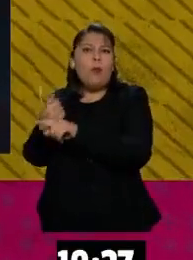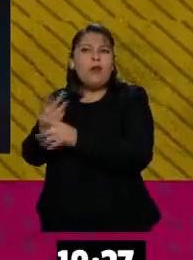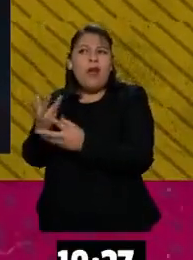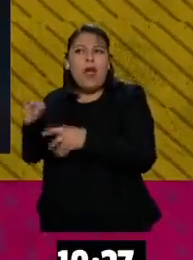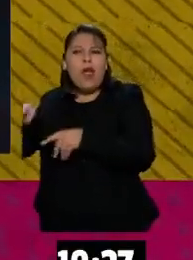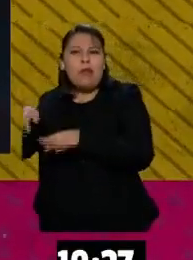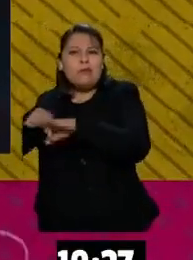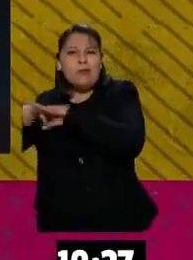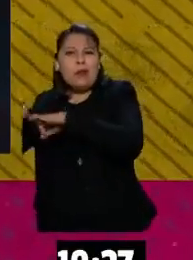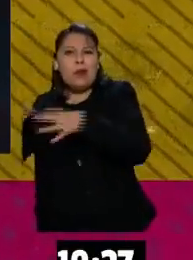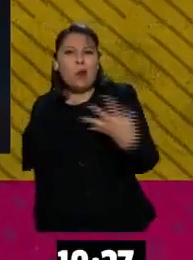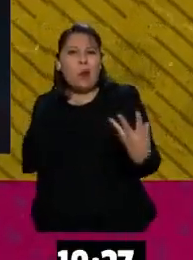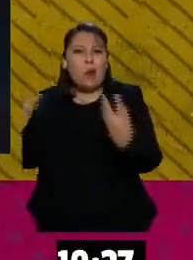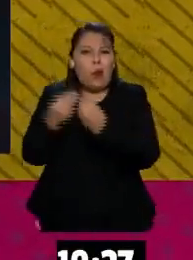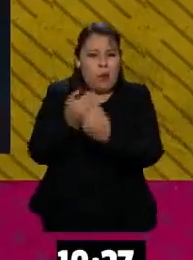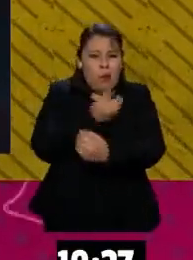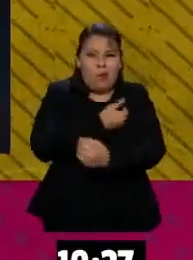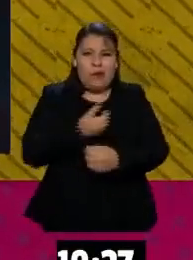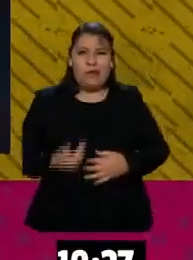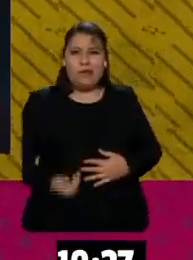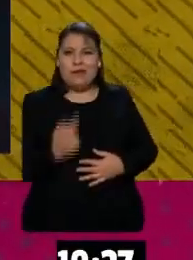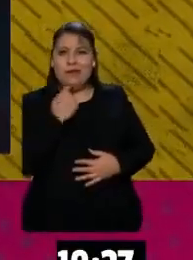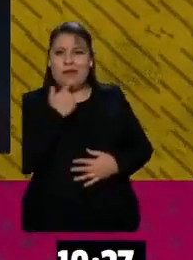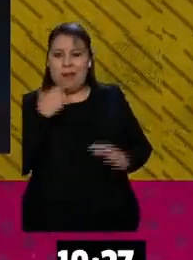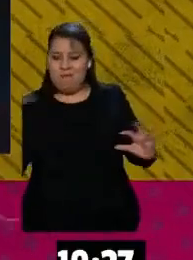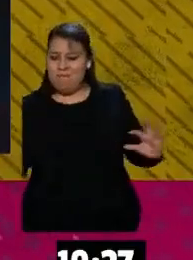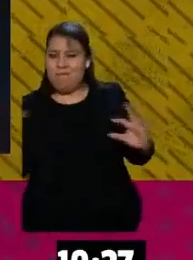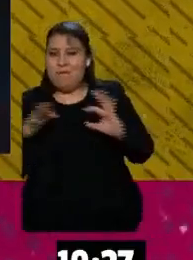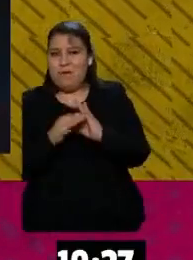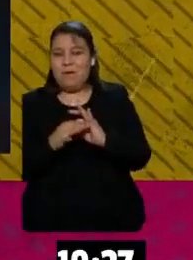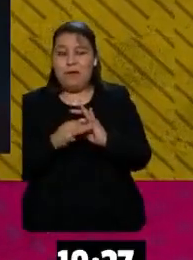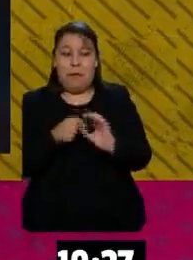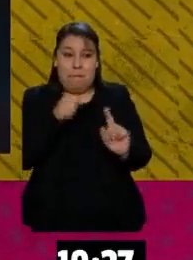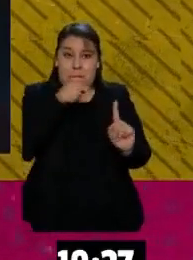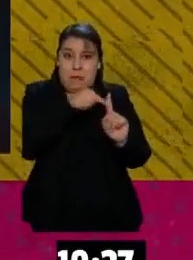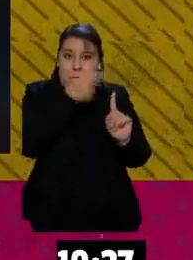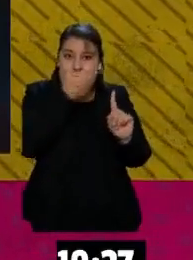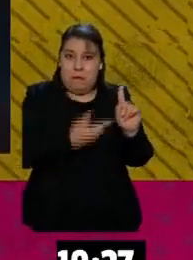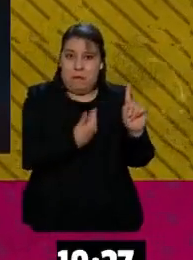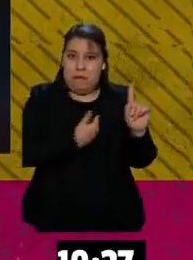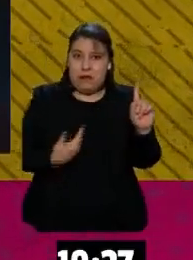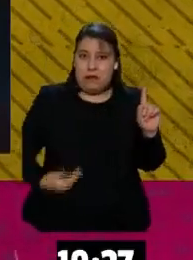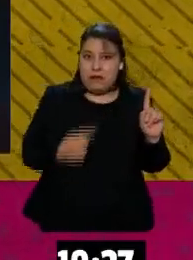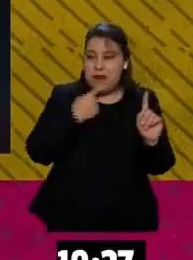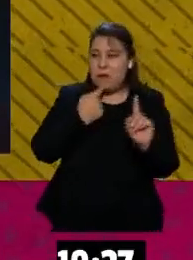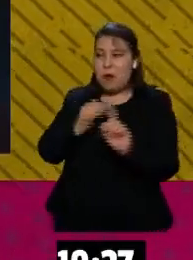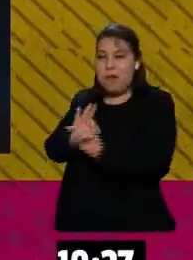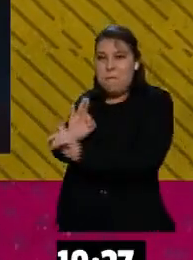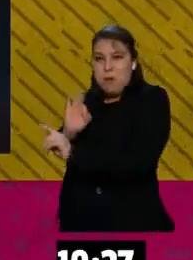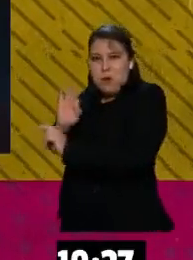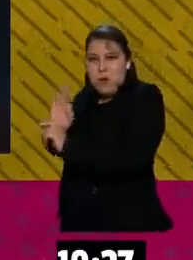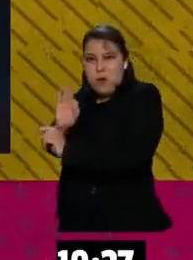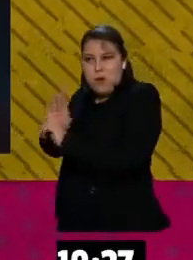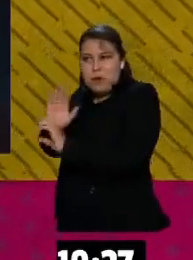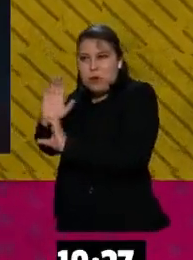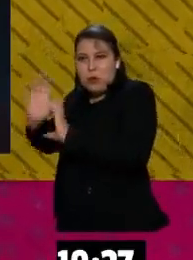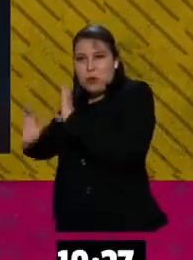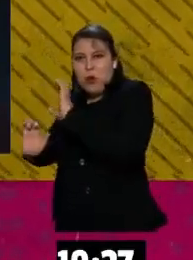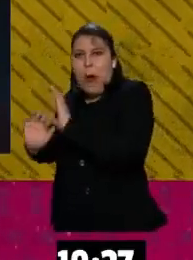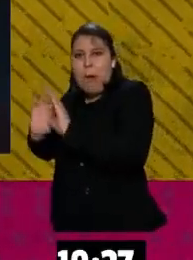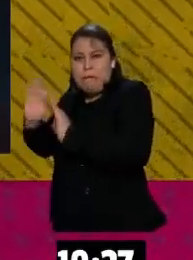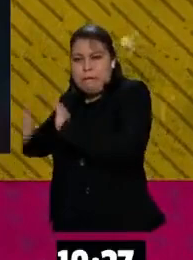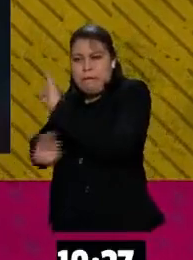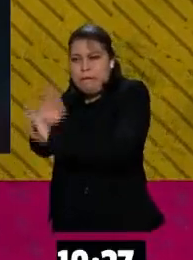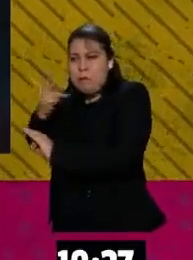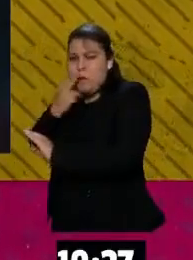tiene las amistades del presidente y al que más se ha dedicado a proteger el presidente López Obrador. Entonces creo que es un hombre fundamental que puede